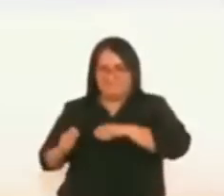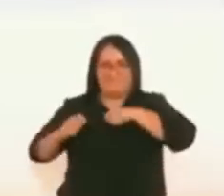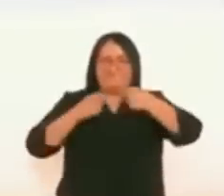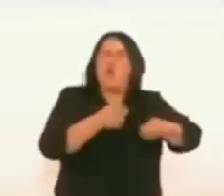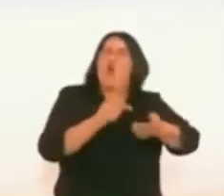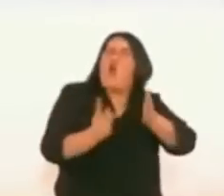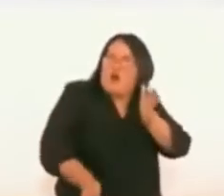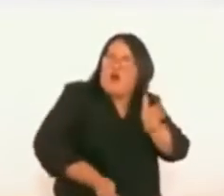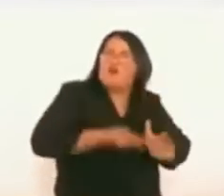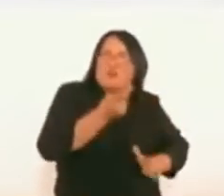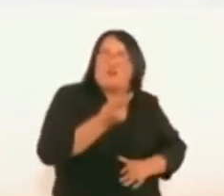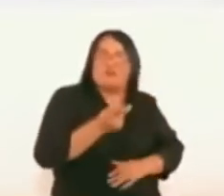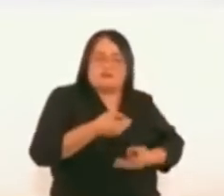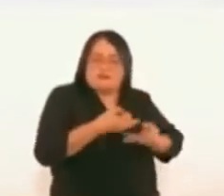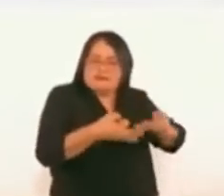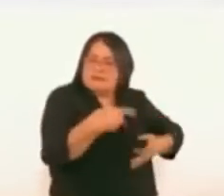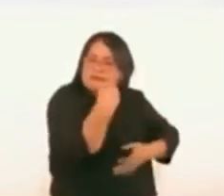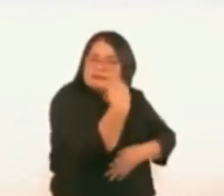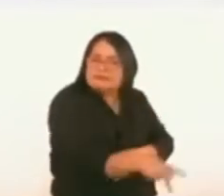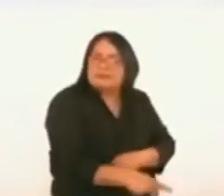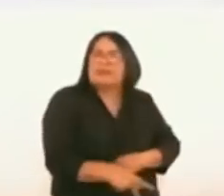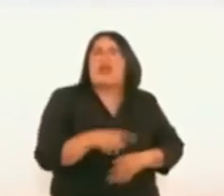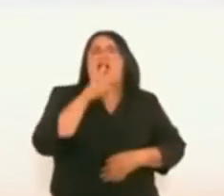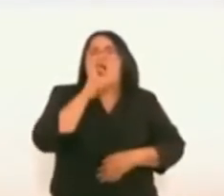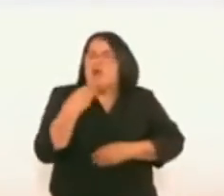y sus aguas.